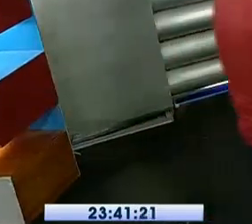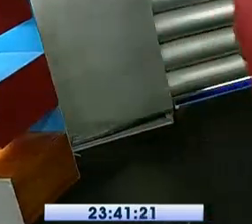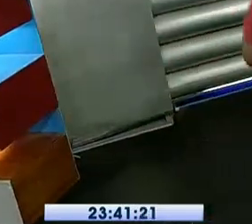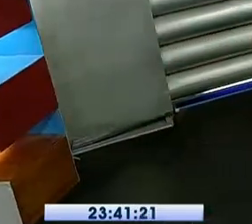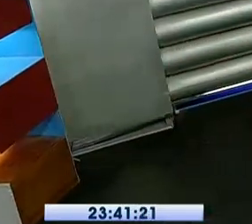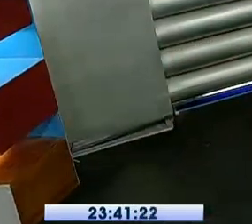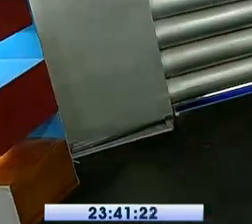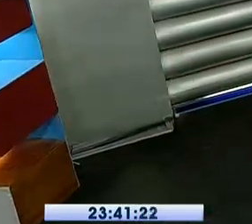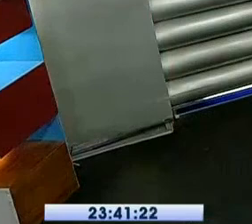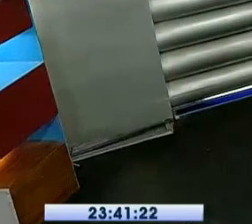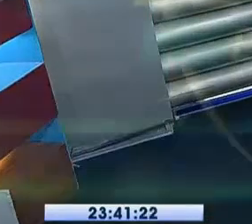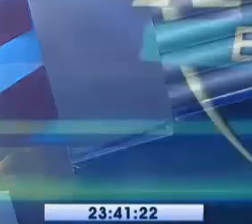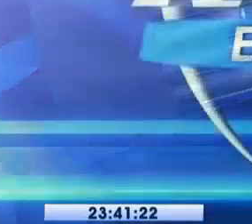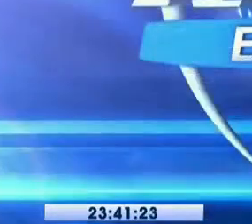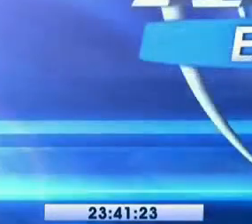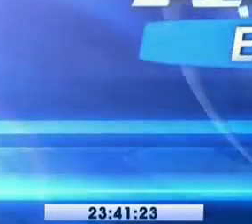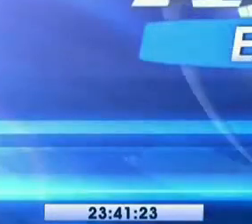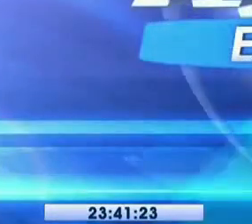noche a nivel nacional.